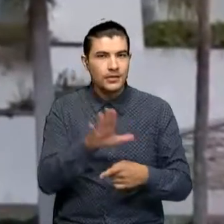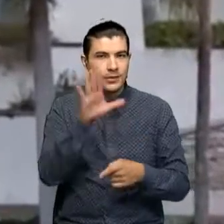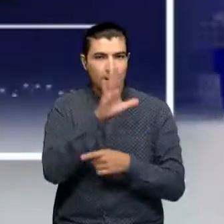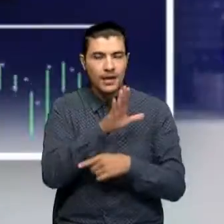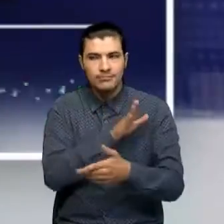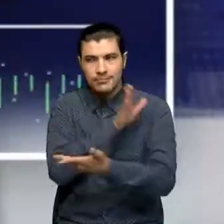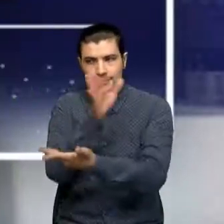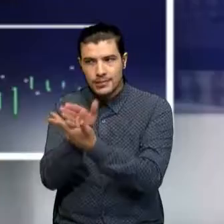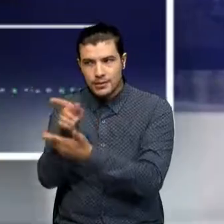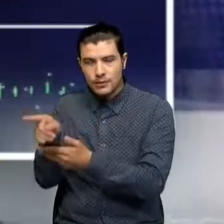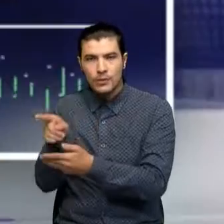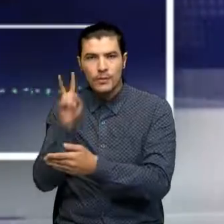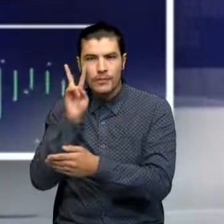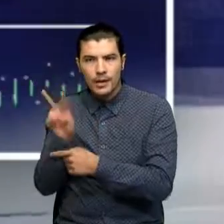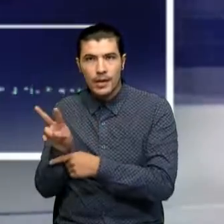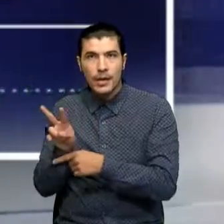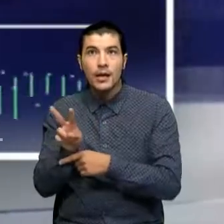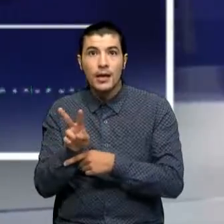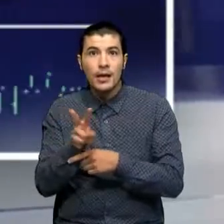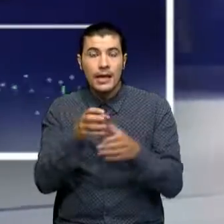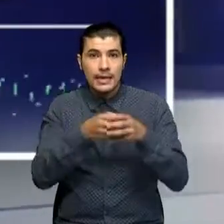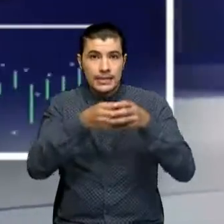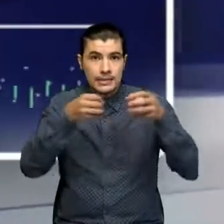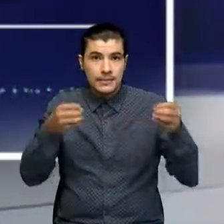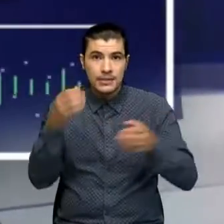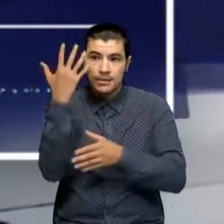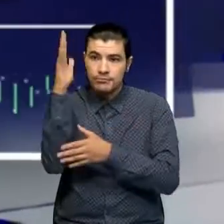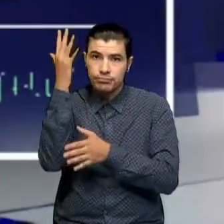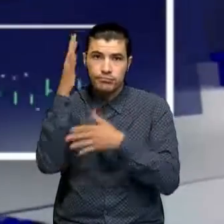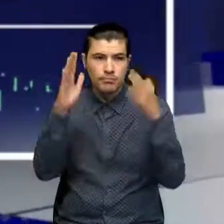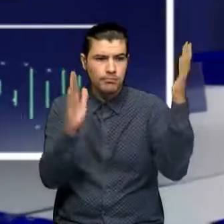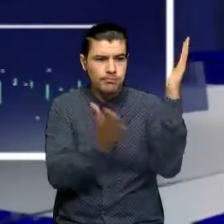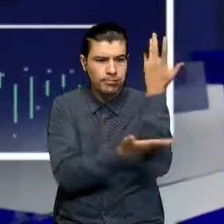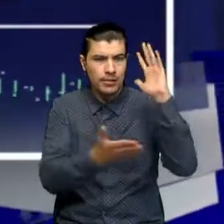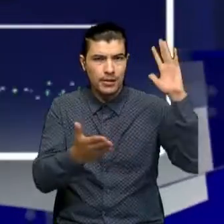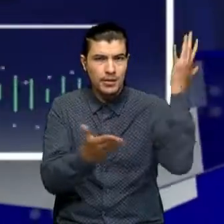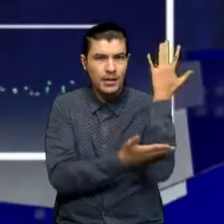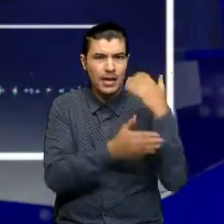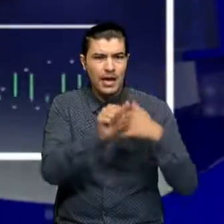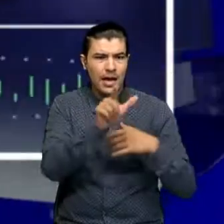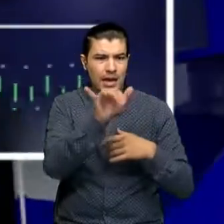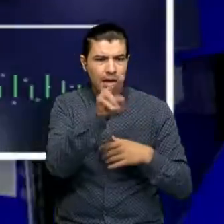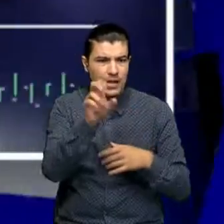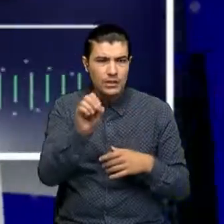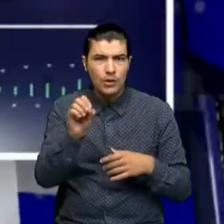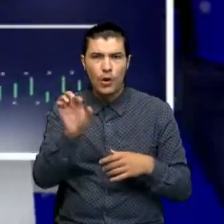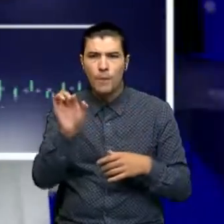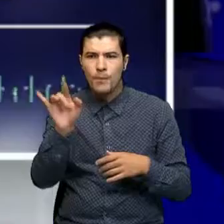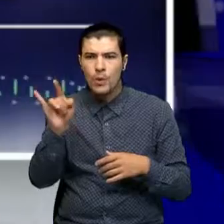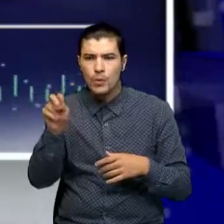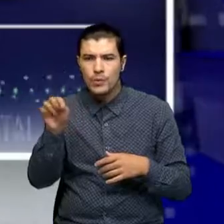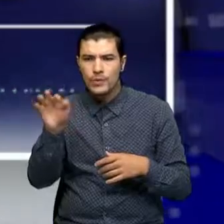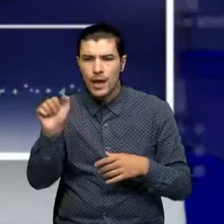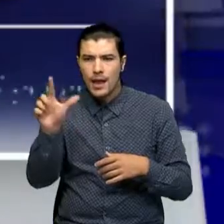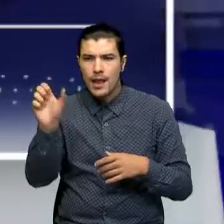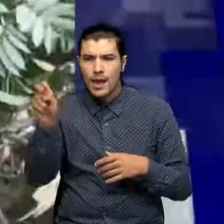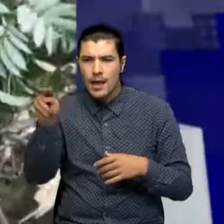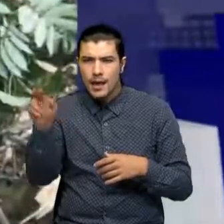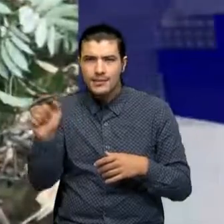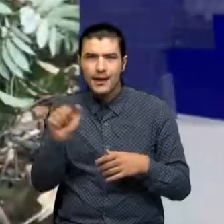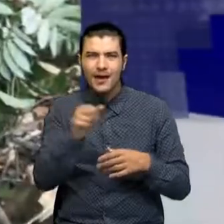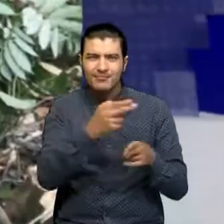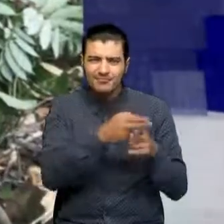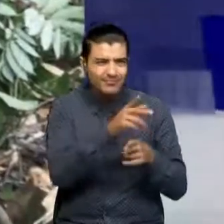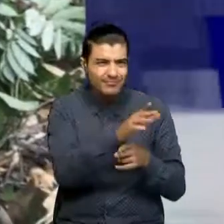Policía Ambiental. Las especies nativas que intervinieron estaban el aliso, la punta de lanza, el cordoncillo